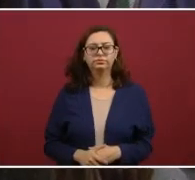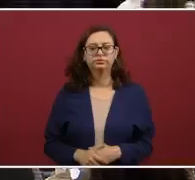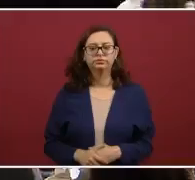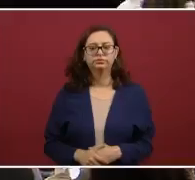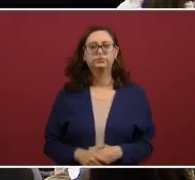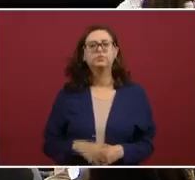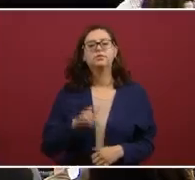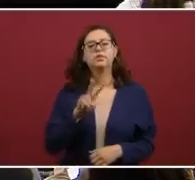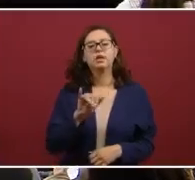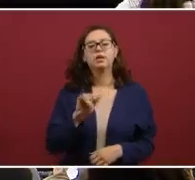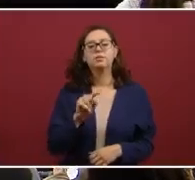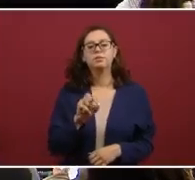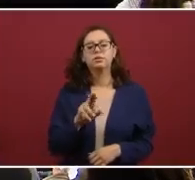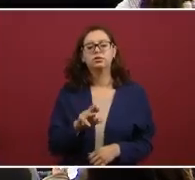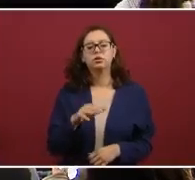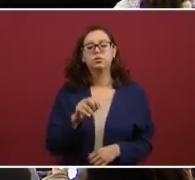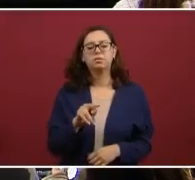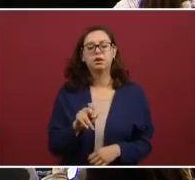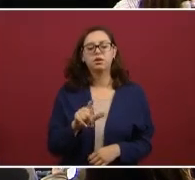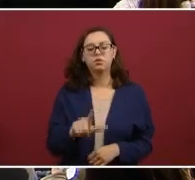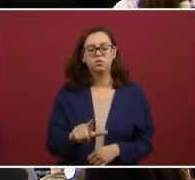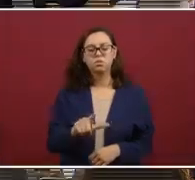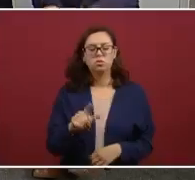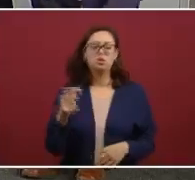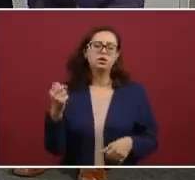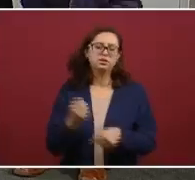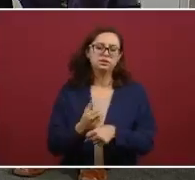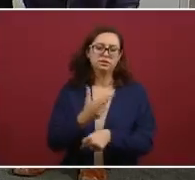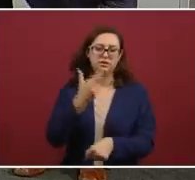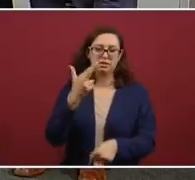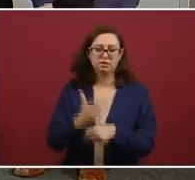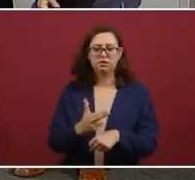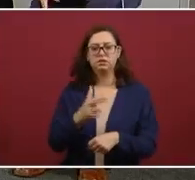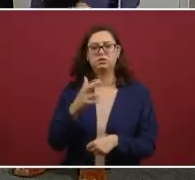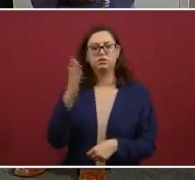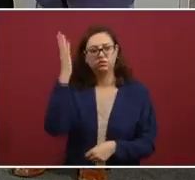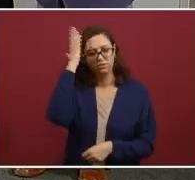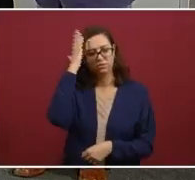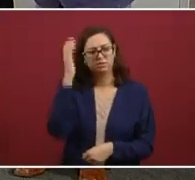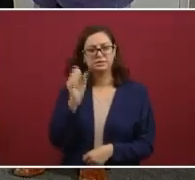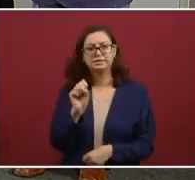Y Víctor Manuel Toledo, secretario de Medio Ambiente y Recursos Naturales.